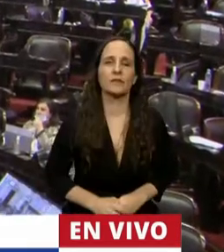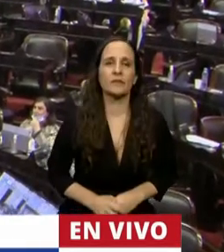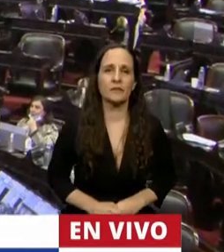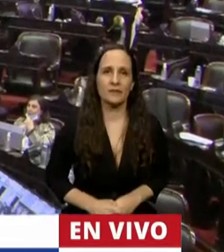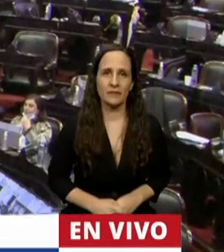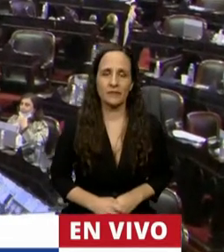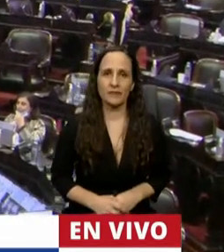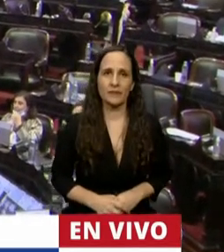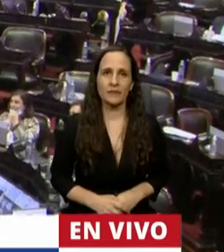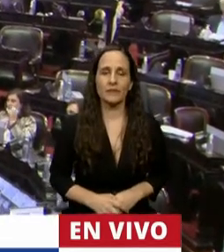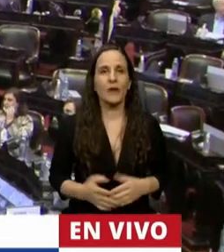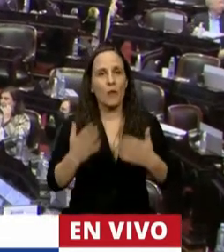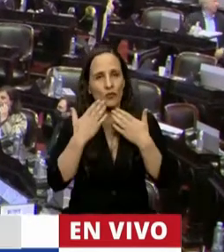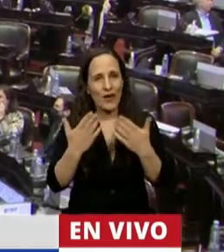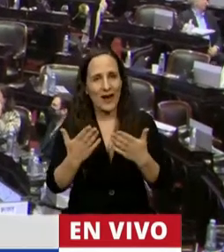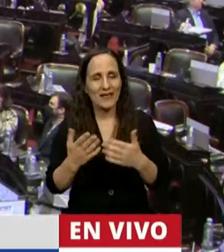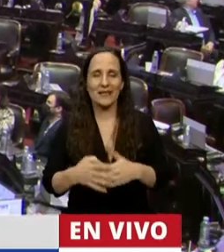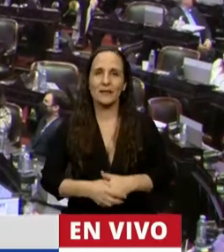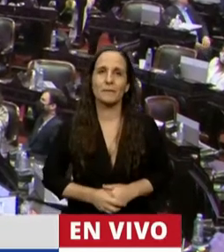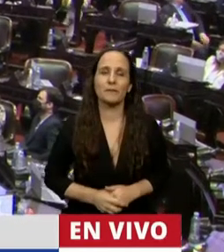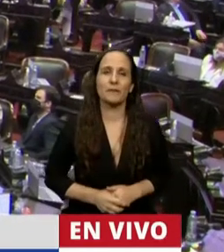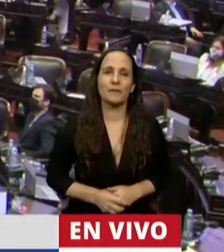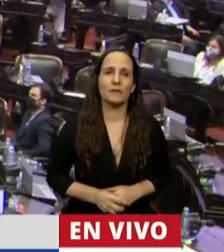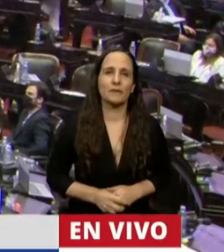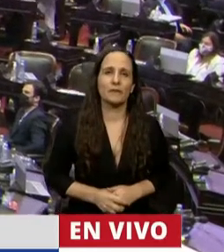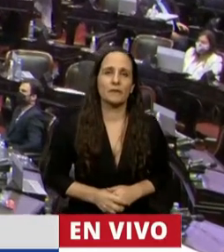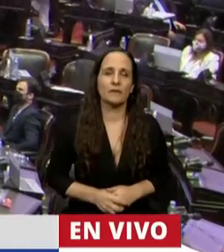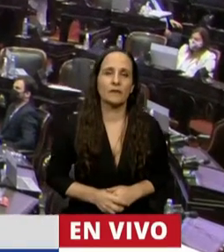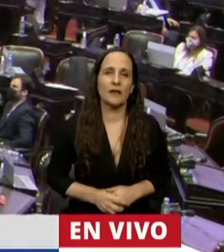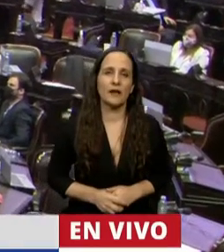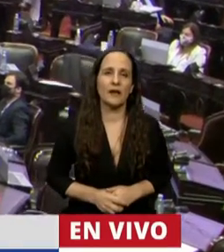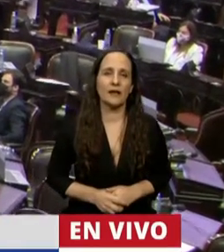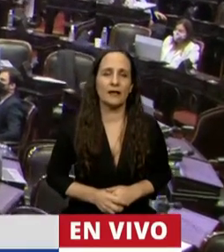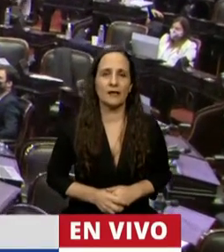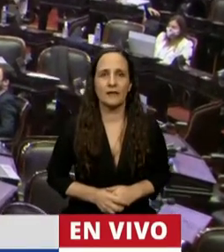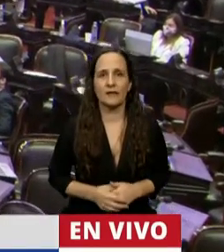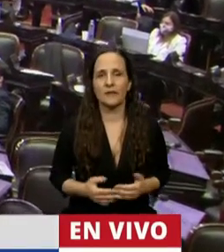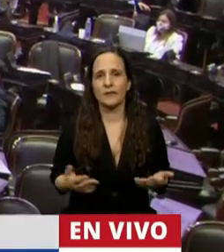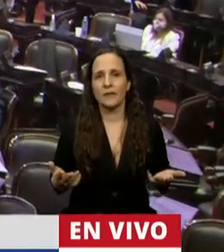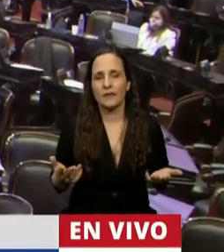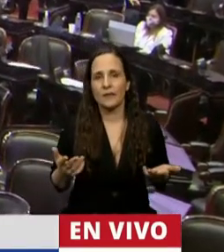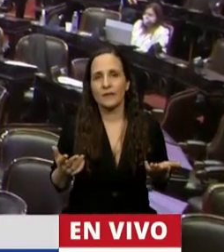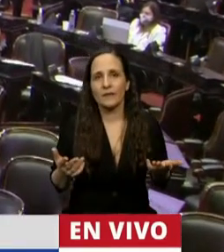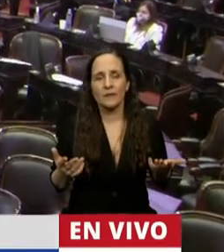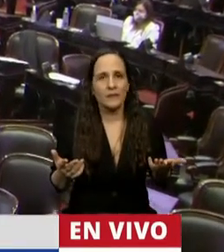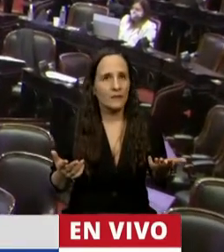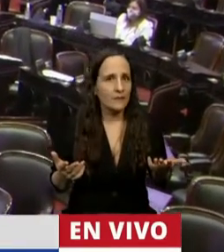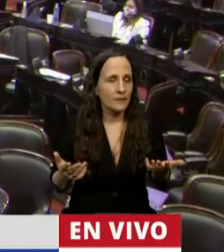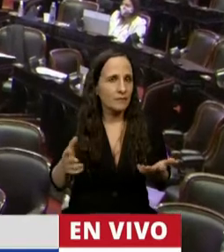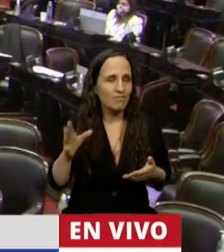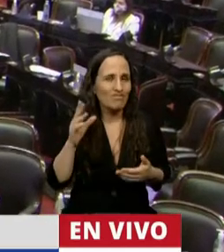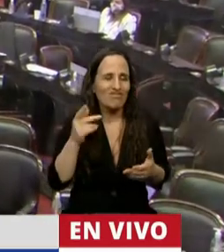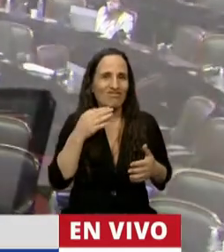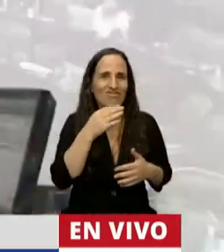Muchas gracias, presidente. Bueno, el gobierno nacional pretendía utilizar políticamente la muerte del ídolo popular